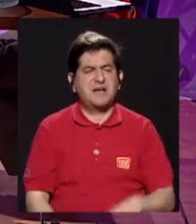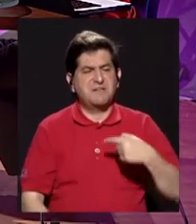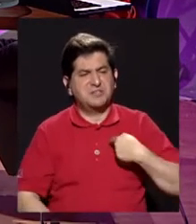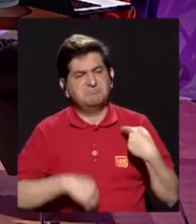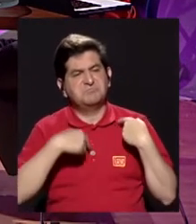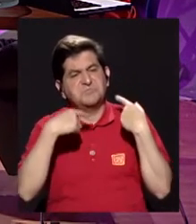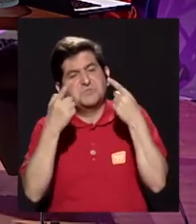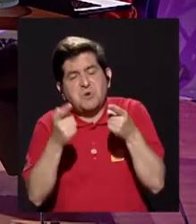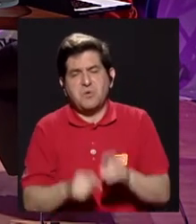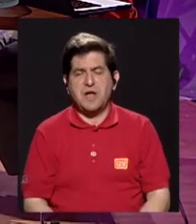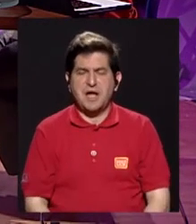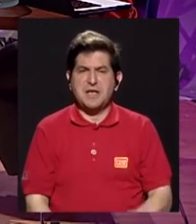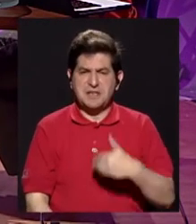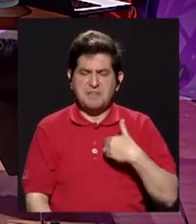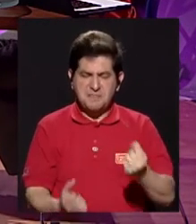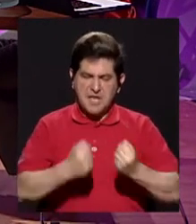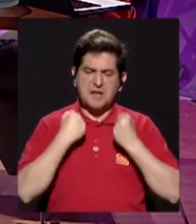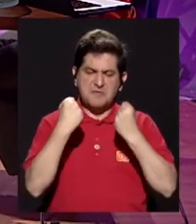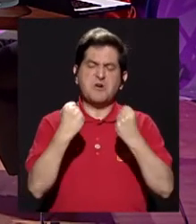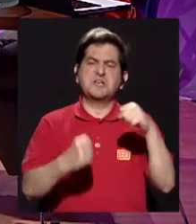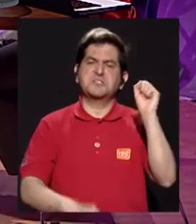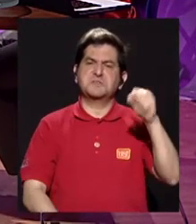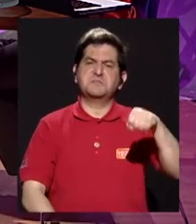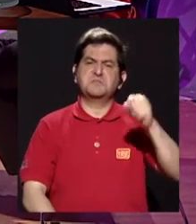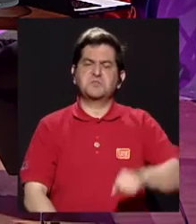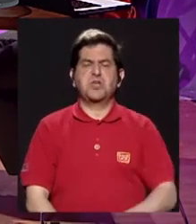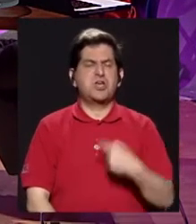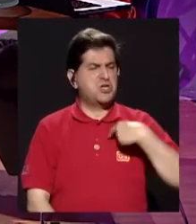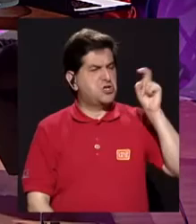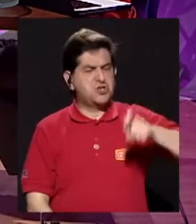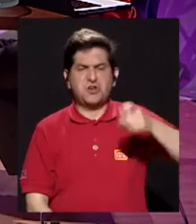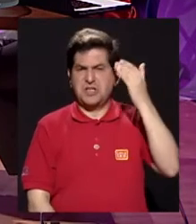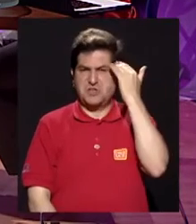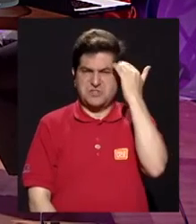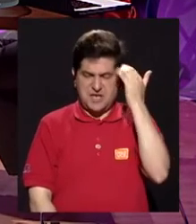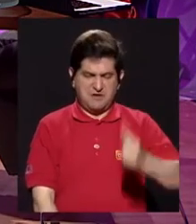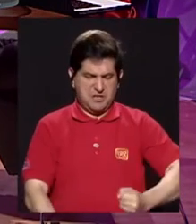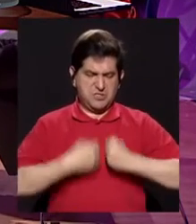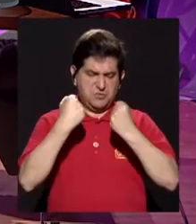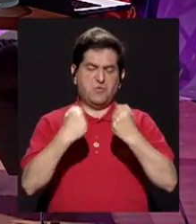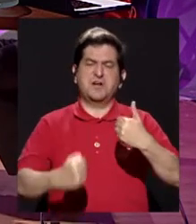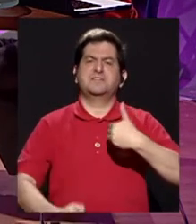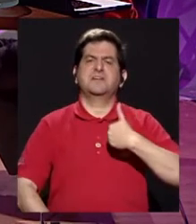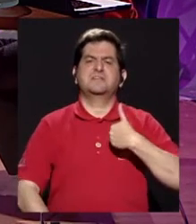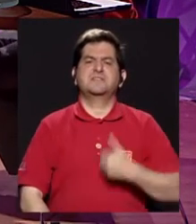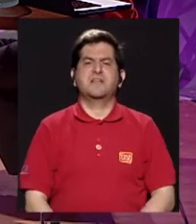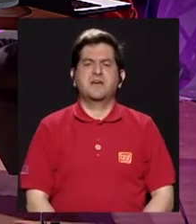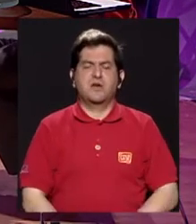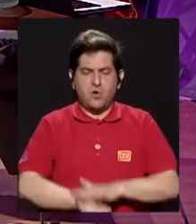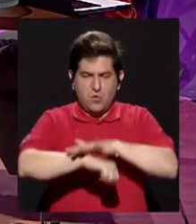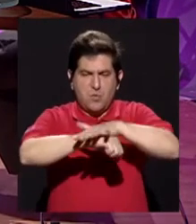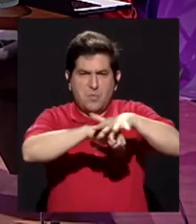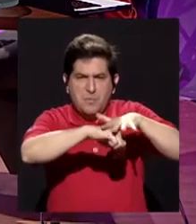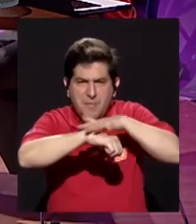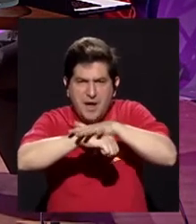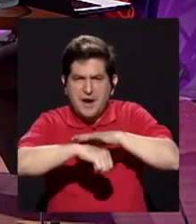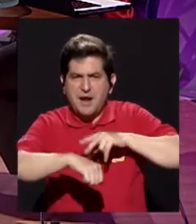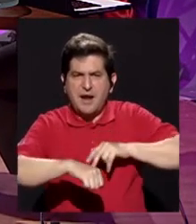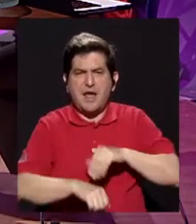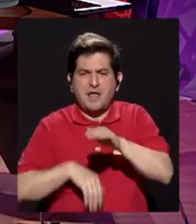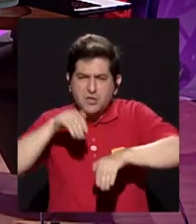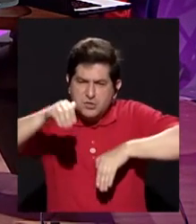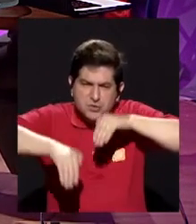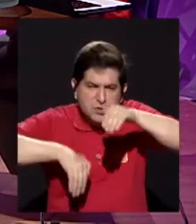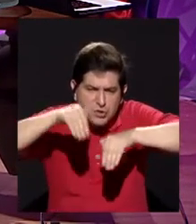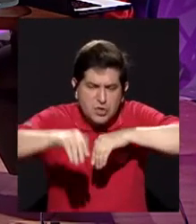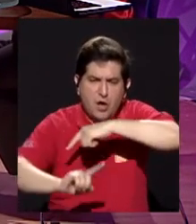porque yo todavía tengo fuerzas y yo necesito saber si tengo esa fuerza para darle la vuelta a la isla. Imagínese. Y sí se la